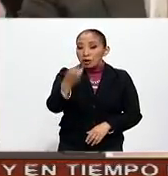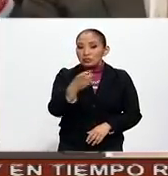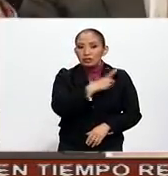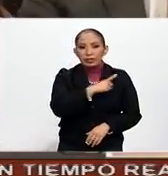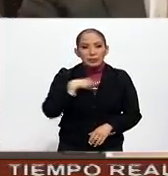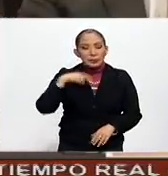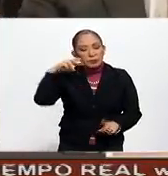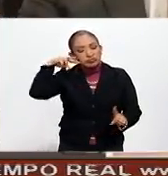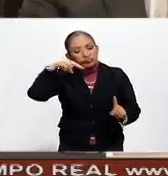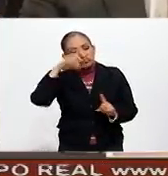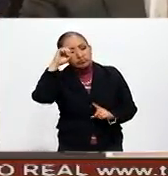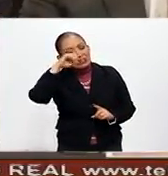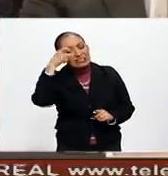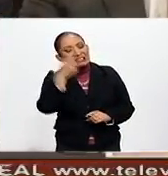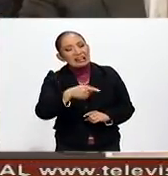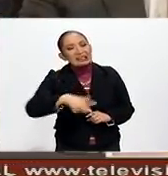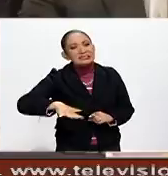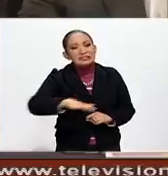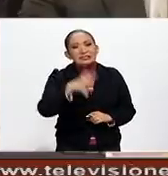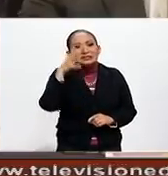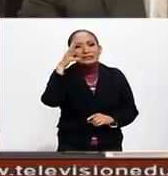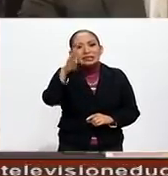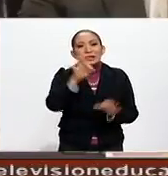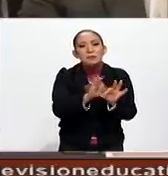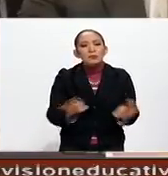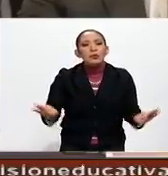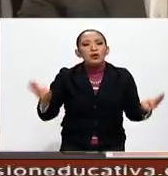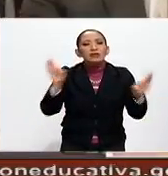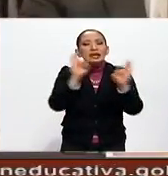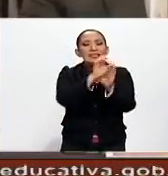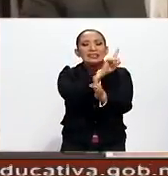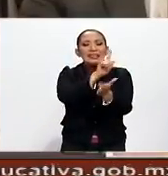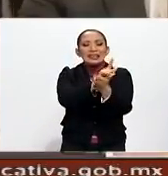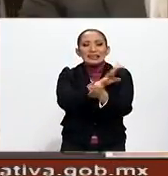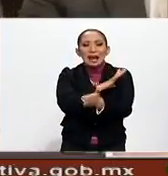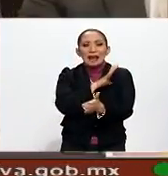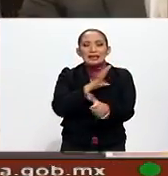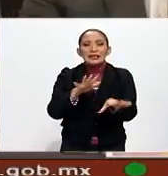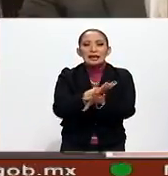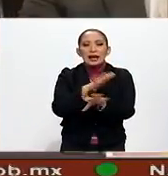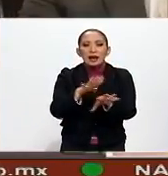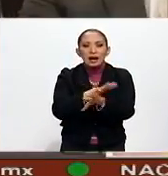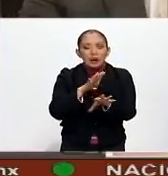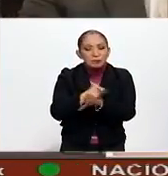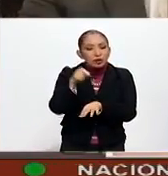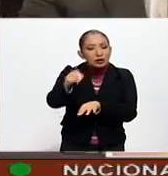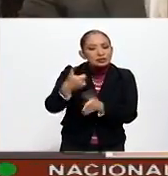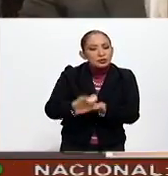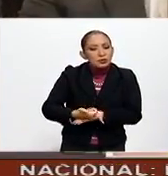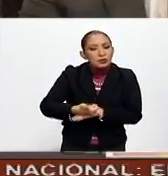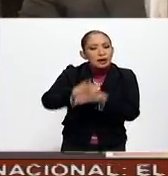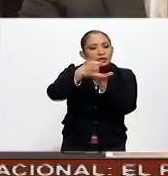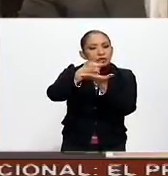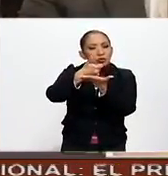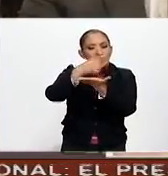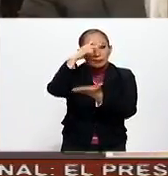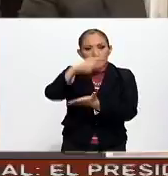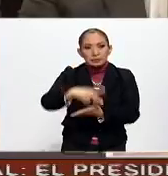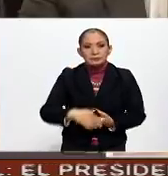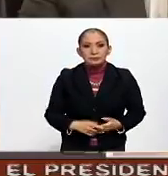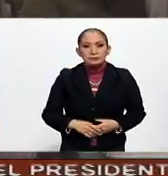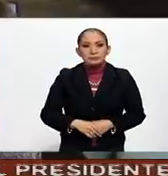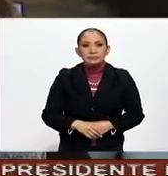la perspectiva de lo que es y de la importancia de la reforma educativa y del cambio que le va a permitir tener al